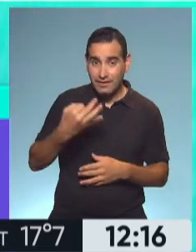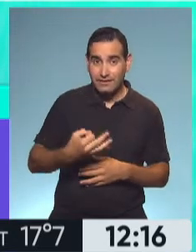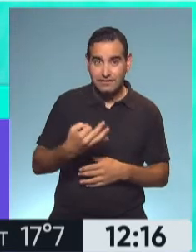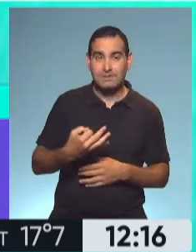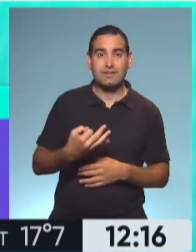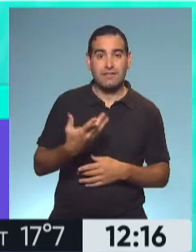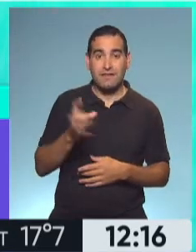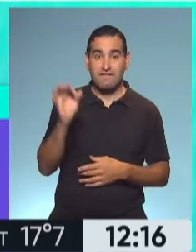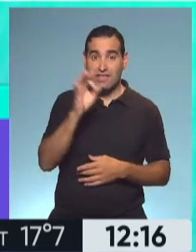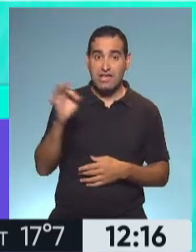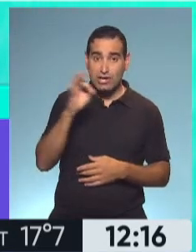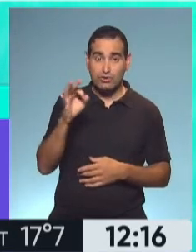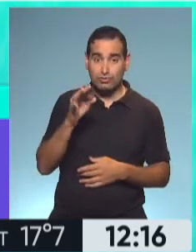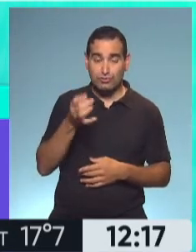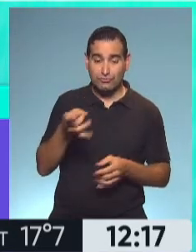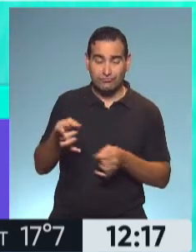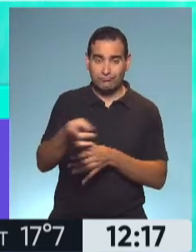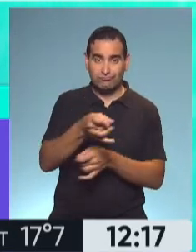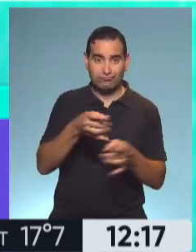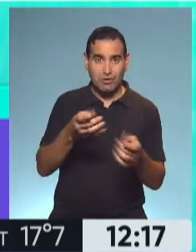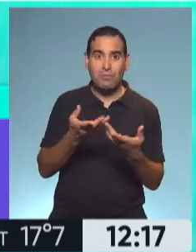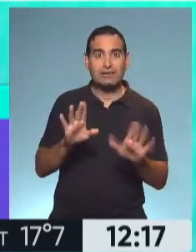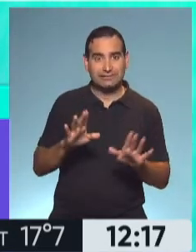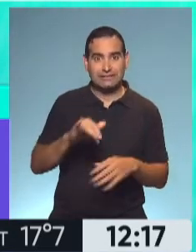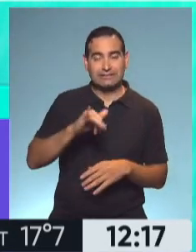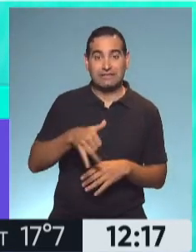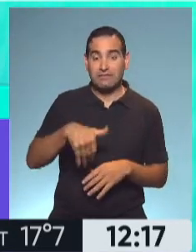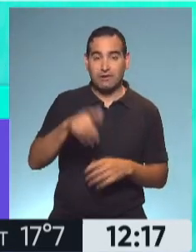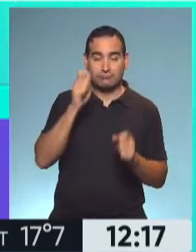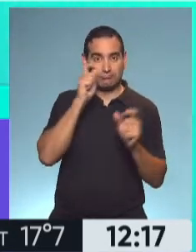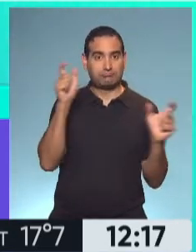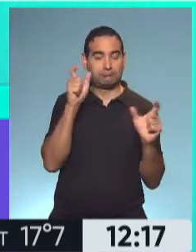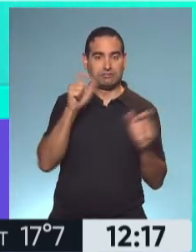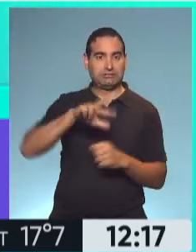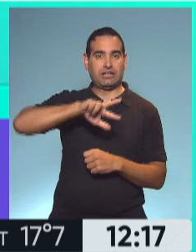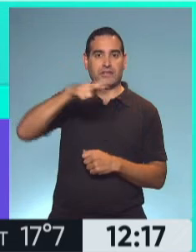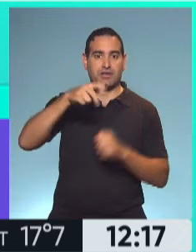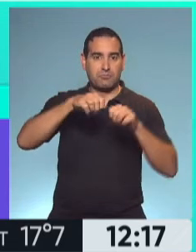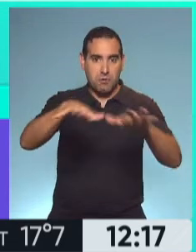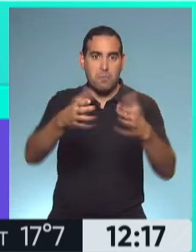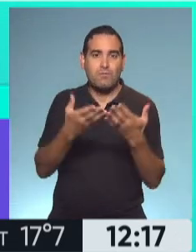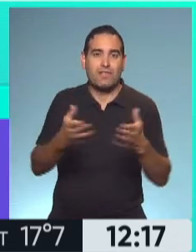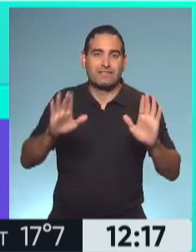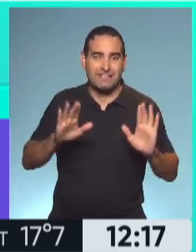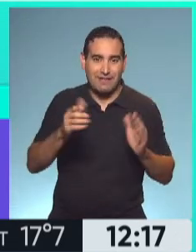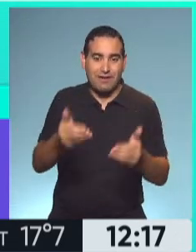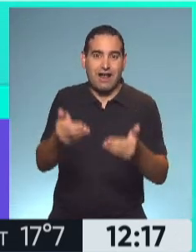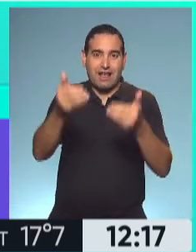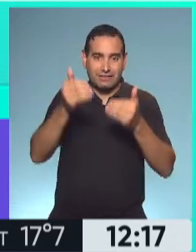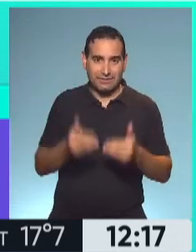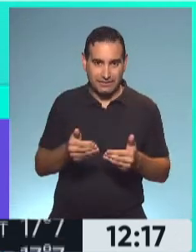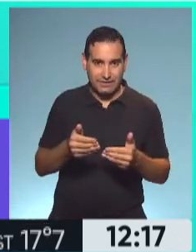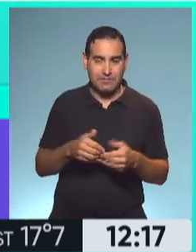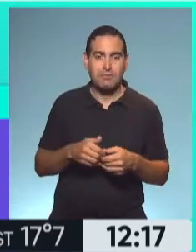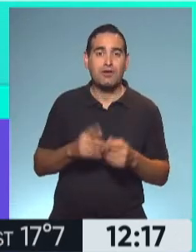comportamiento viral es algo que puede llegar a sorprendernos con una tercera ola anticipada partiendo de una meseta